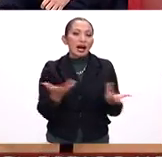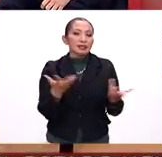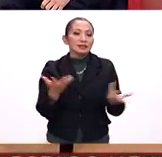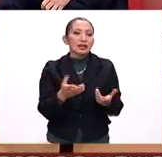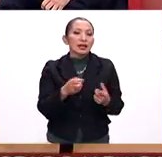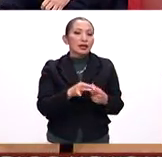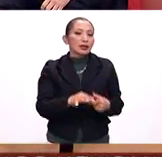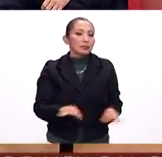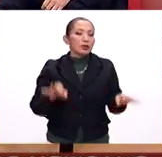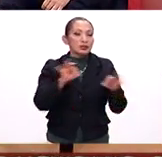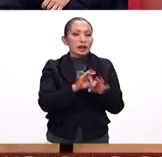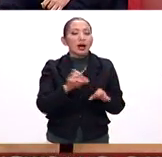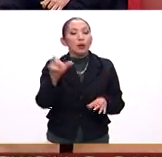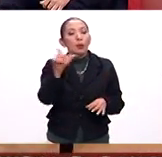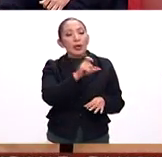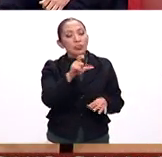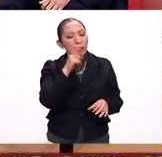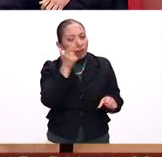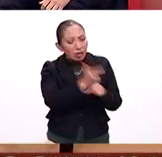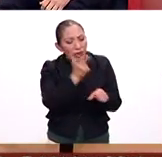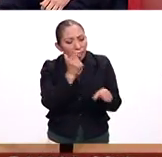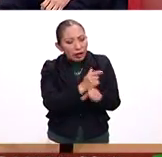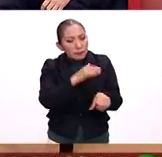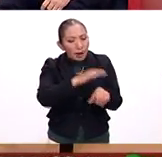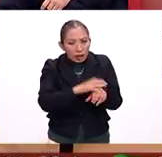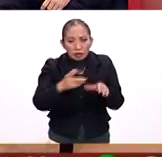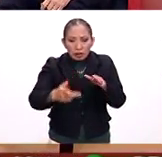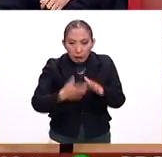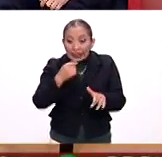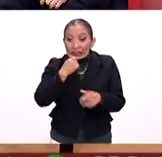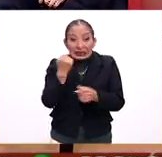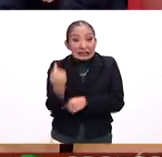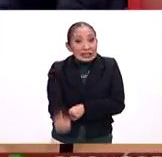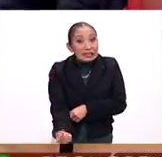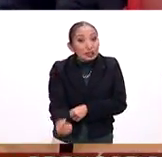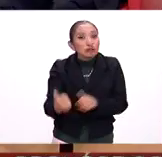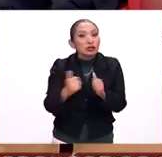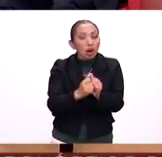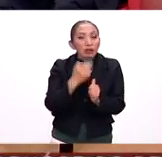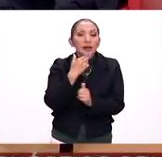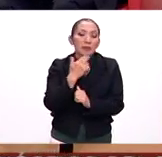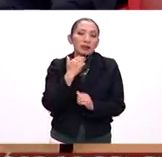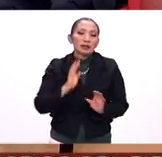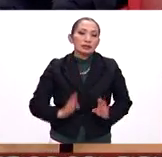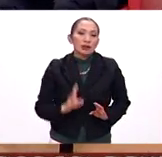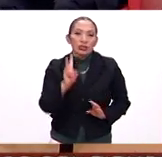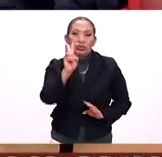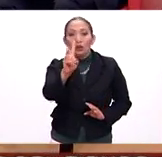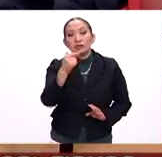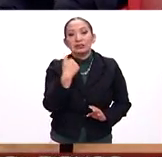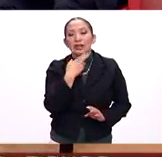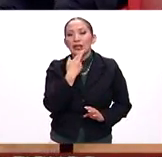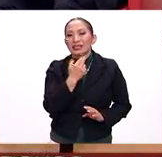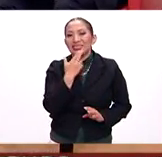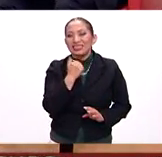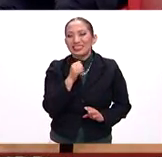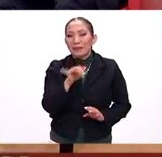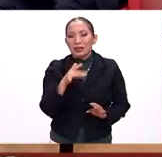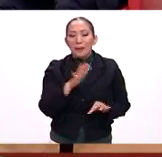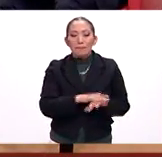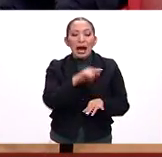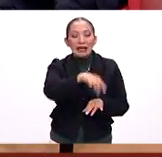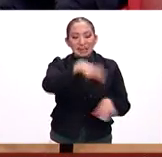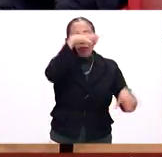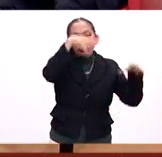énfasis en esto, cada vez encuentran más casos de niños con diabetes tipo 2. Esta diabetes que normalmente se asocia más